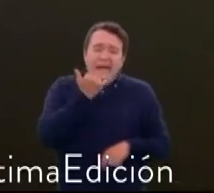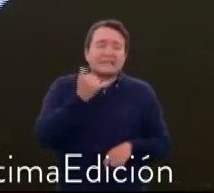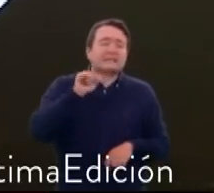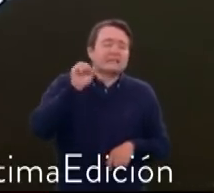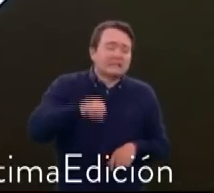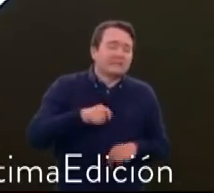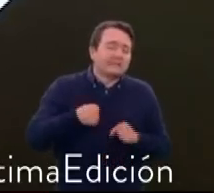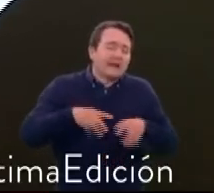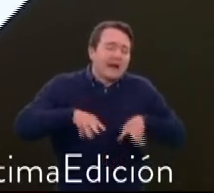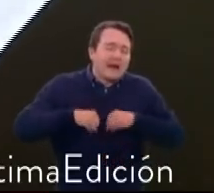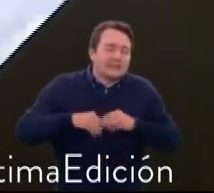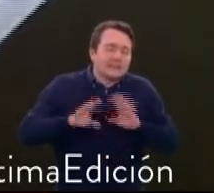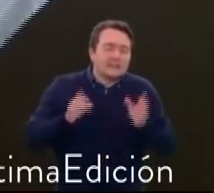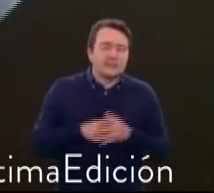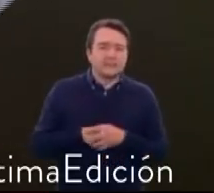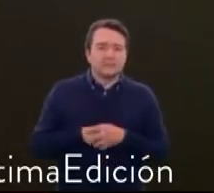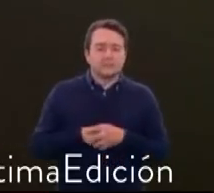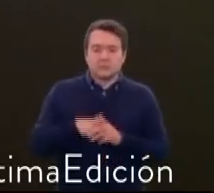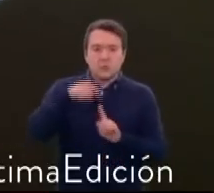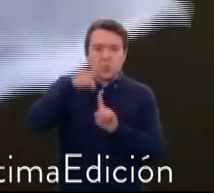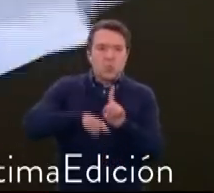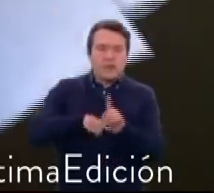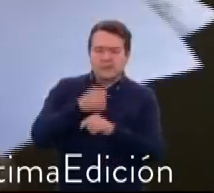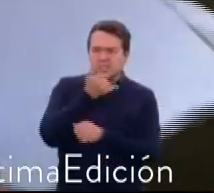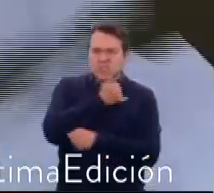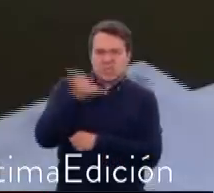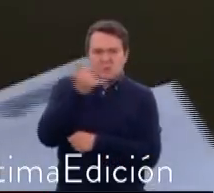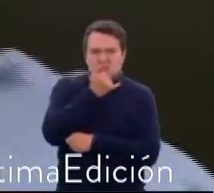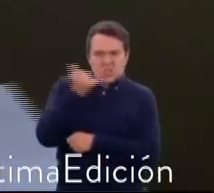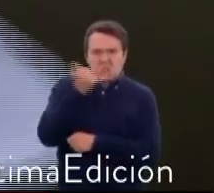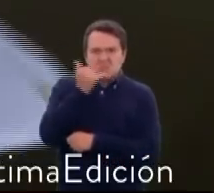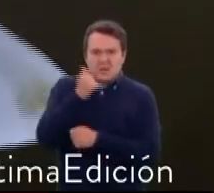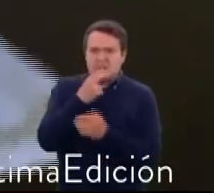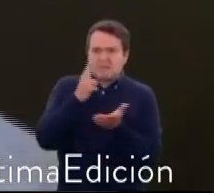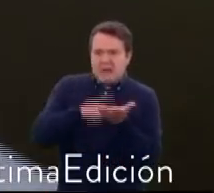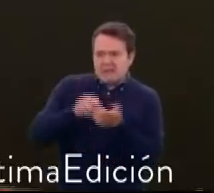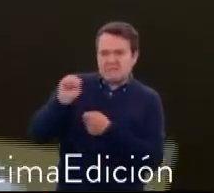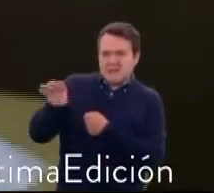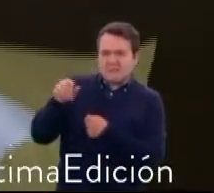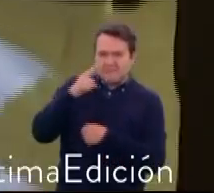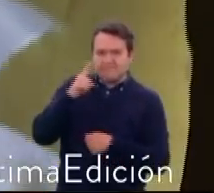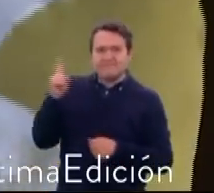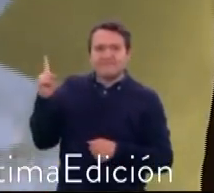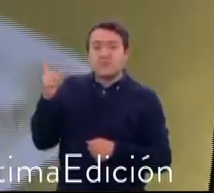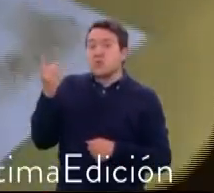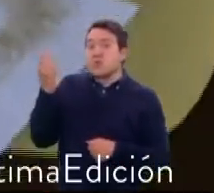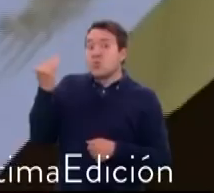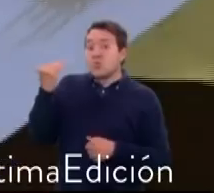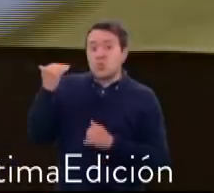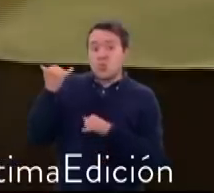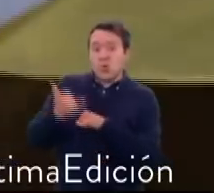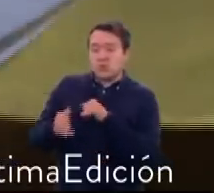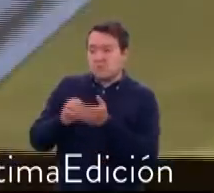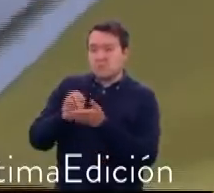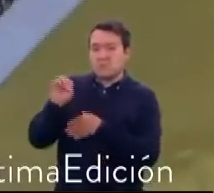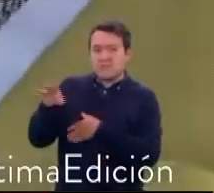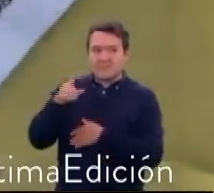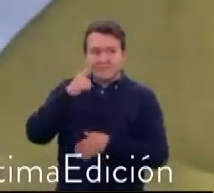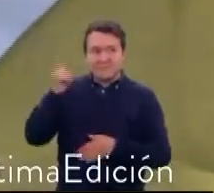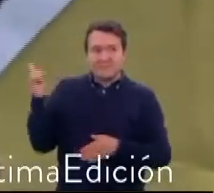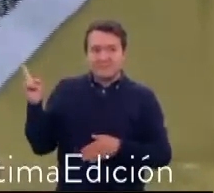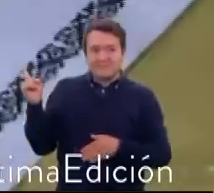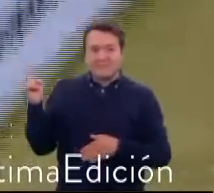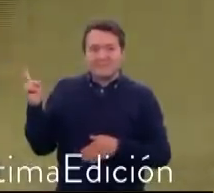En menos de un mes han recibido varias llamadas y notas con amenazas de muerte. La última llegó por correspondencia. Un sufragio pues